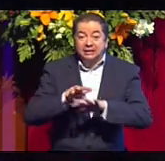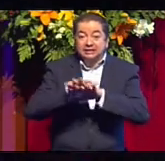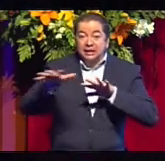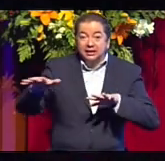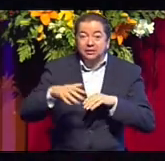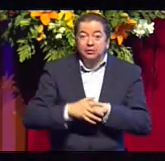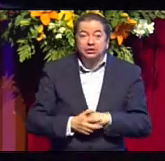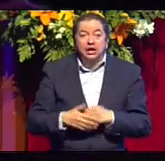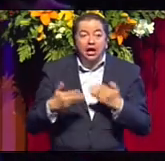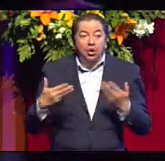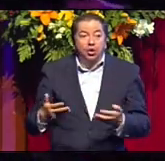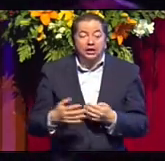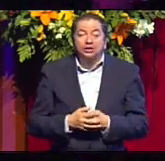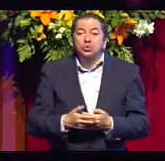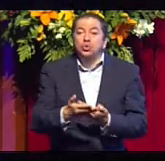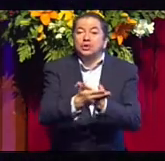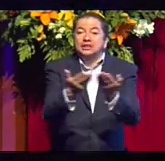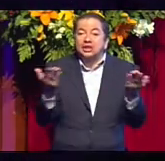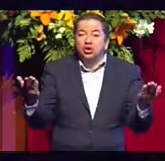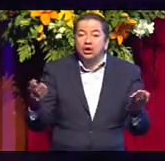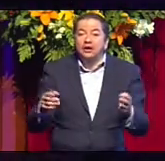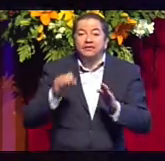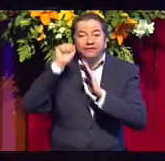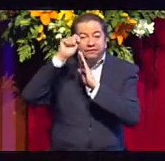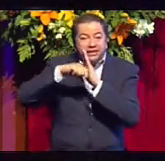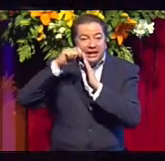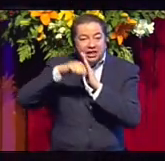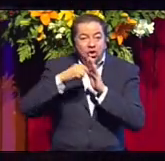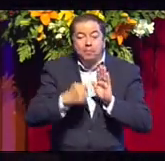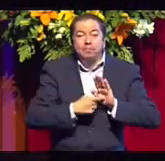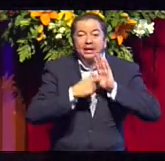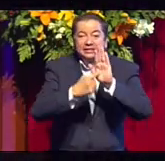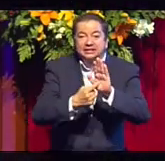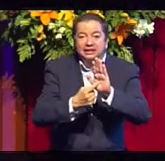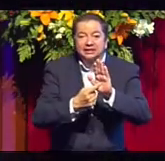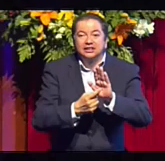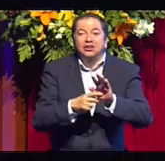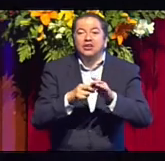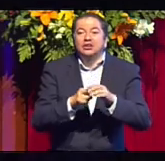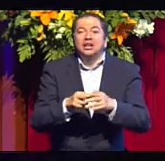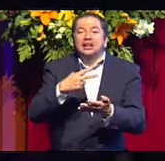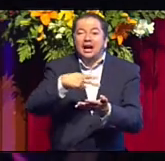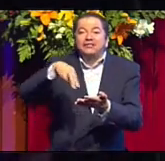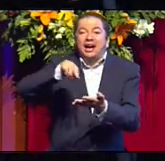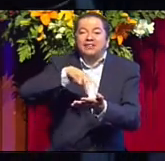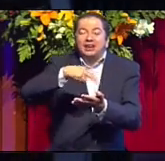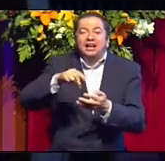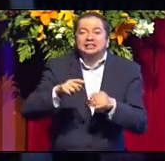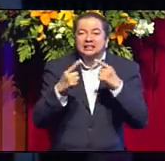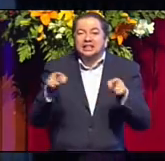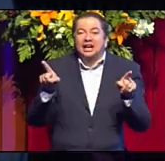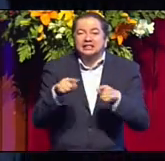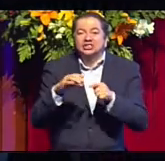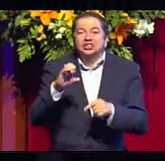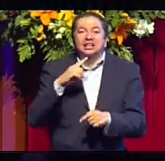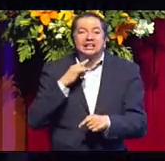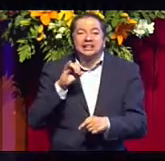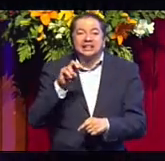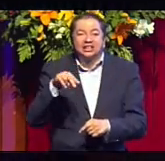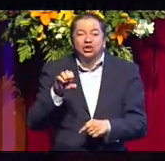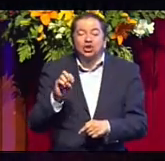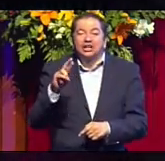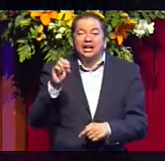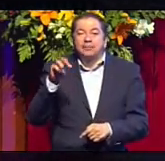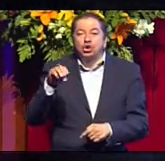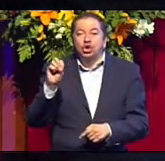ceremonia, dejaremos con ustedes el video de presentación del vals Te Canto Vicuña, del autor elquino Ramón